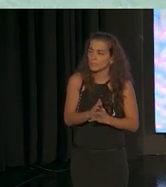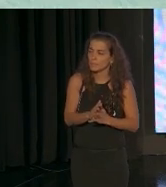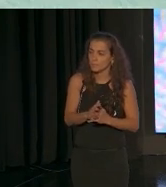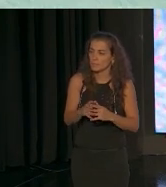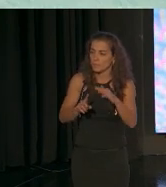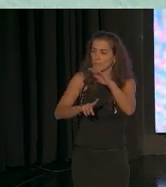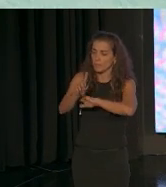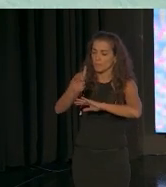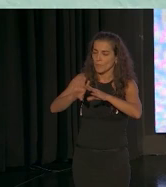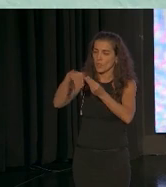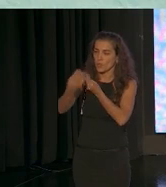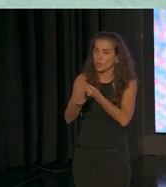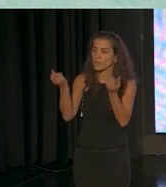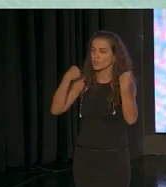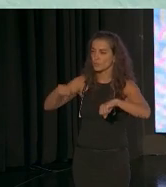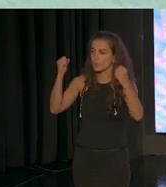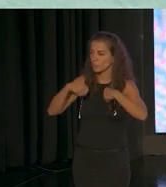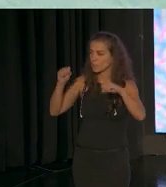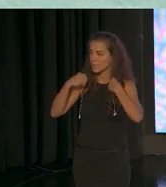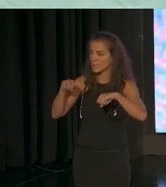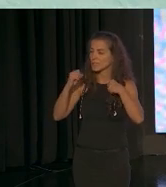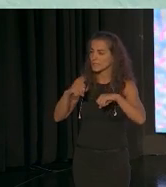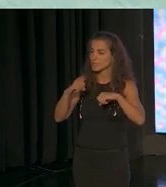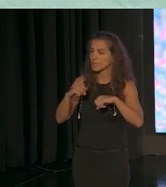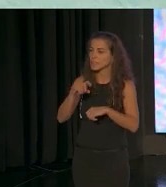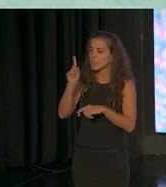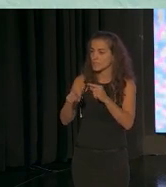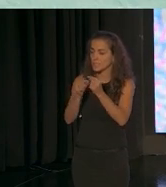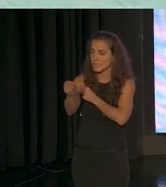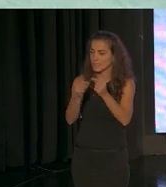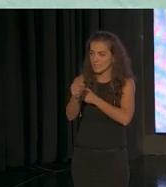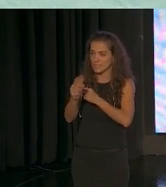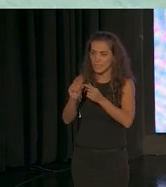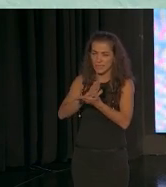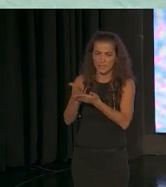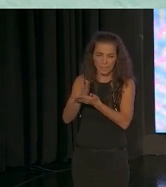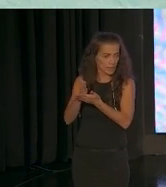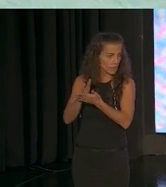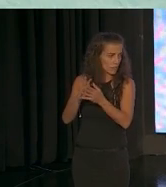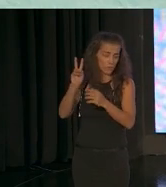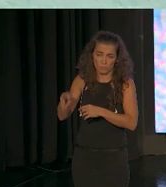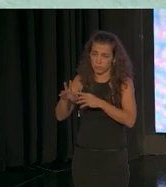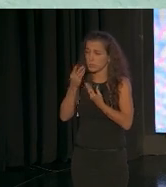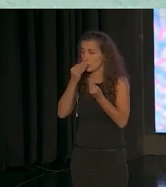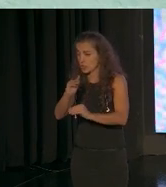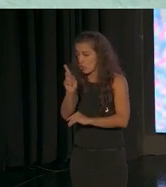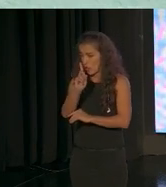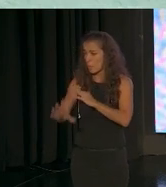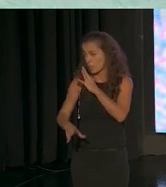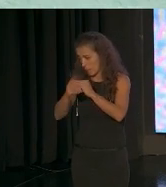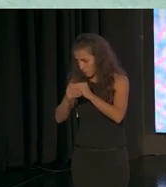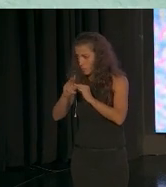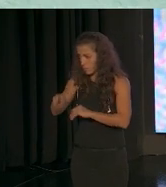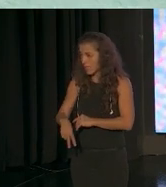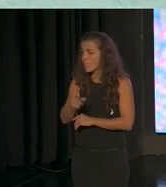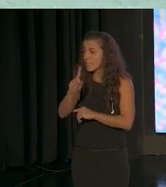documentos de práctica sobre cómo realizarlo. La teleintervención no es un sustituto, pero sí un complemento. Y las familias